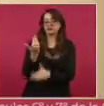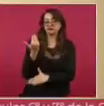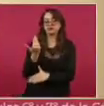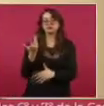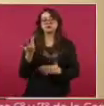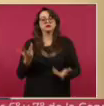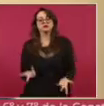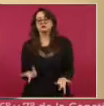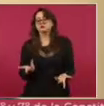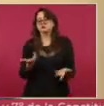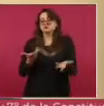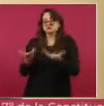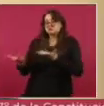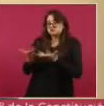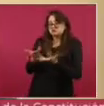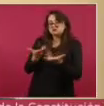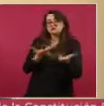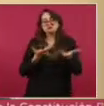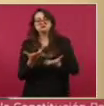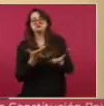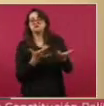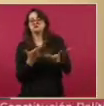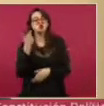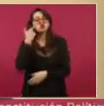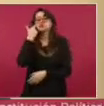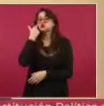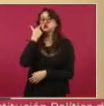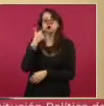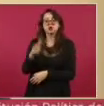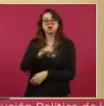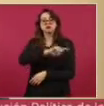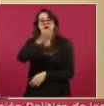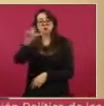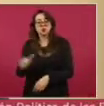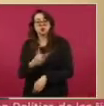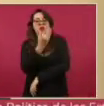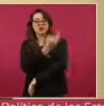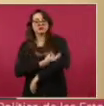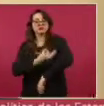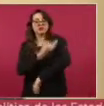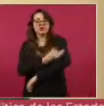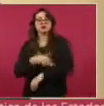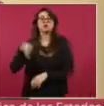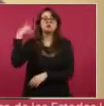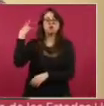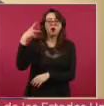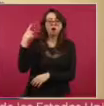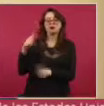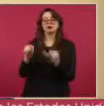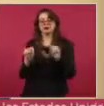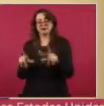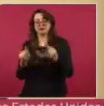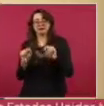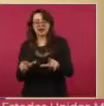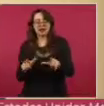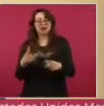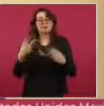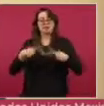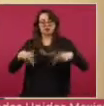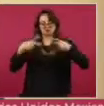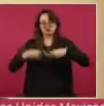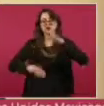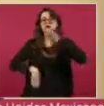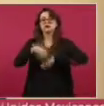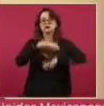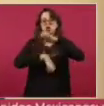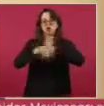no deseaban su mediación y por la tarde los industriales de Puebla y Tlaxcala, donde proseguía la huelga, así